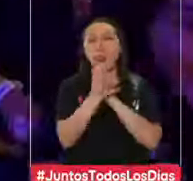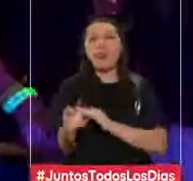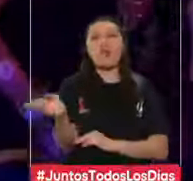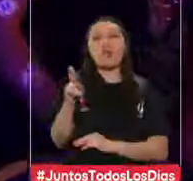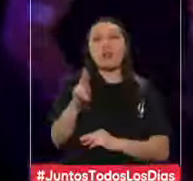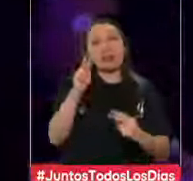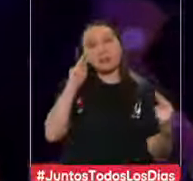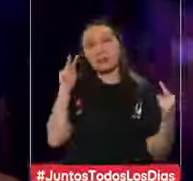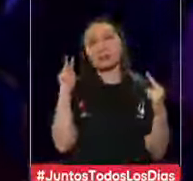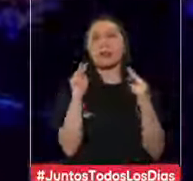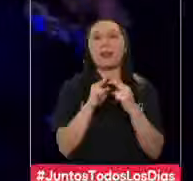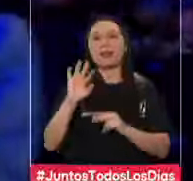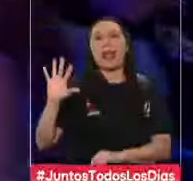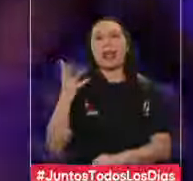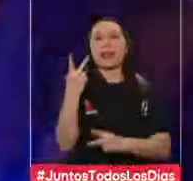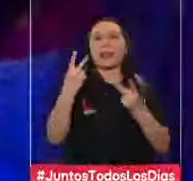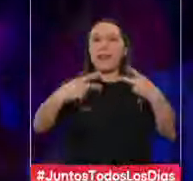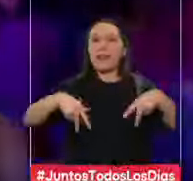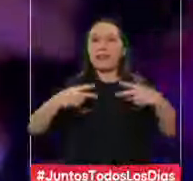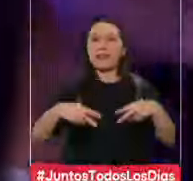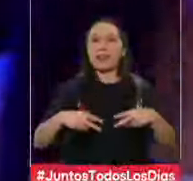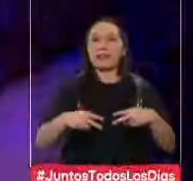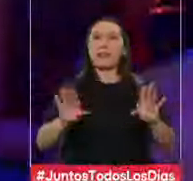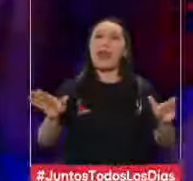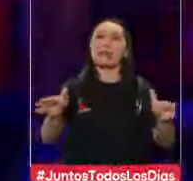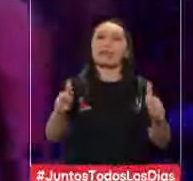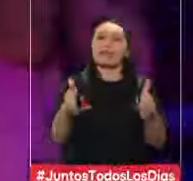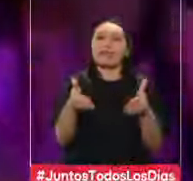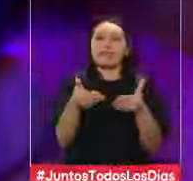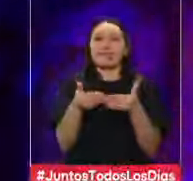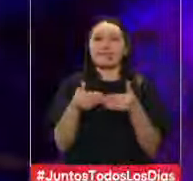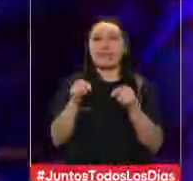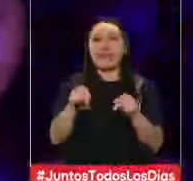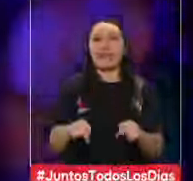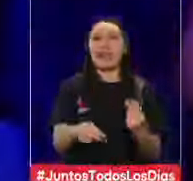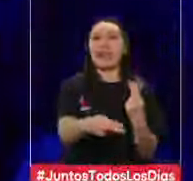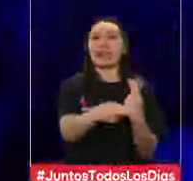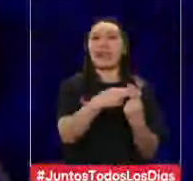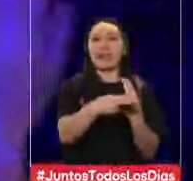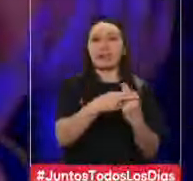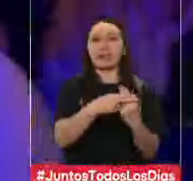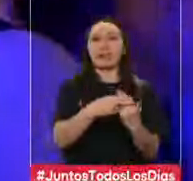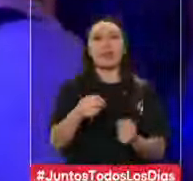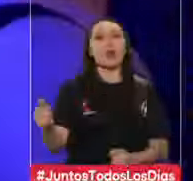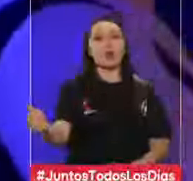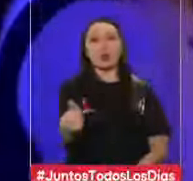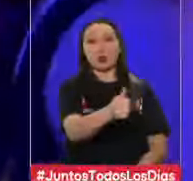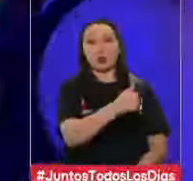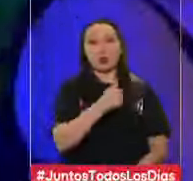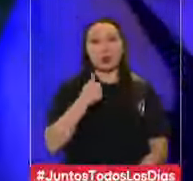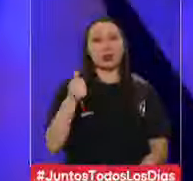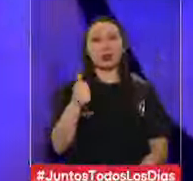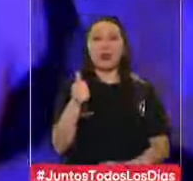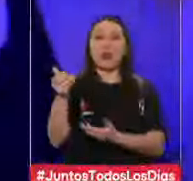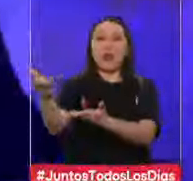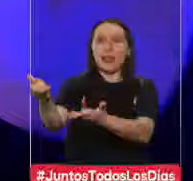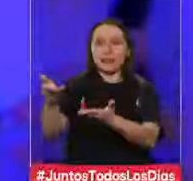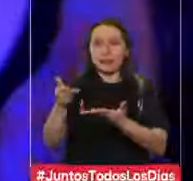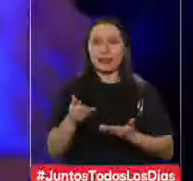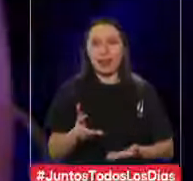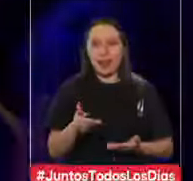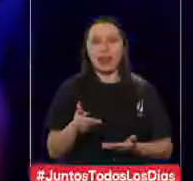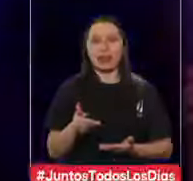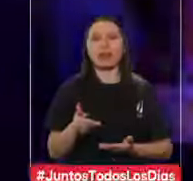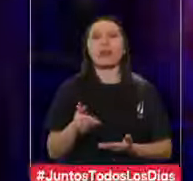a conectar en instantes desde la Quinta Vergara para hacer el cierre de esta Teletón. Todos, están todos invitados para